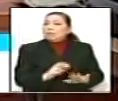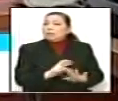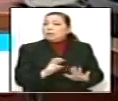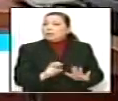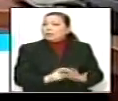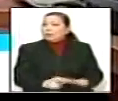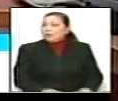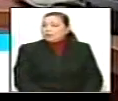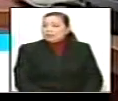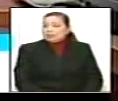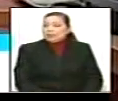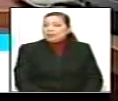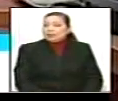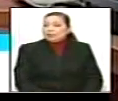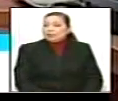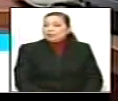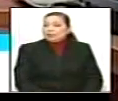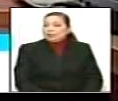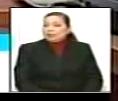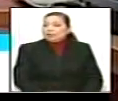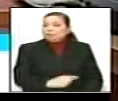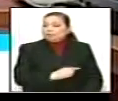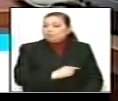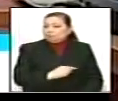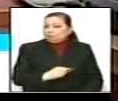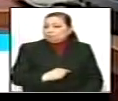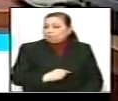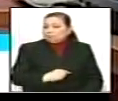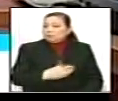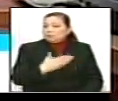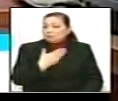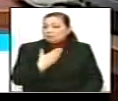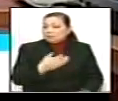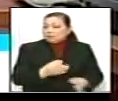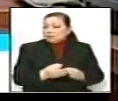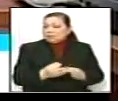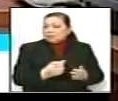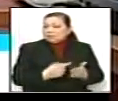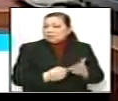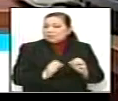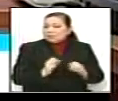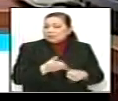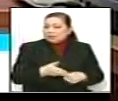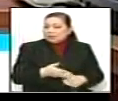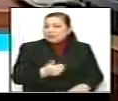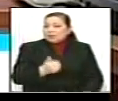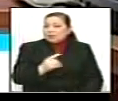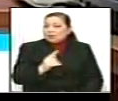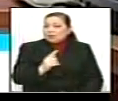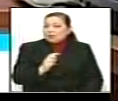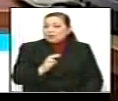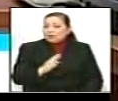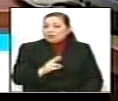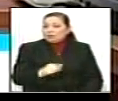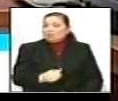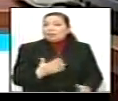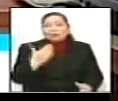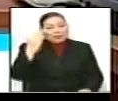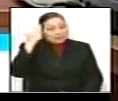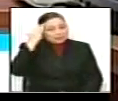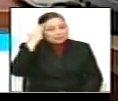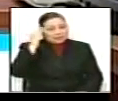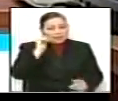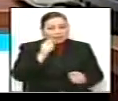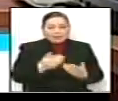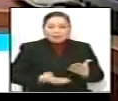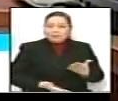proyecto. Yo quisiera, señora presidenta, que el señor gobernador tenga la gentileza de explicarnos si ingresó a Autodema durante este periodo de 10 días, si se les